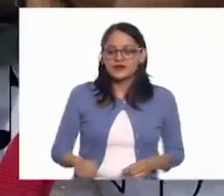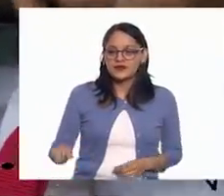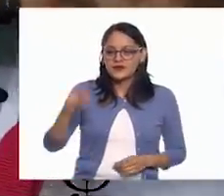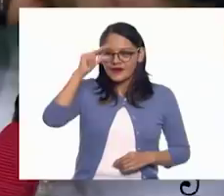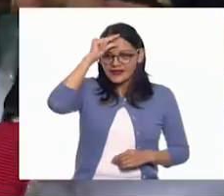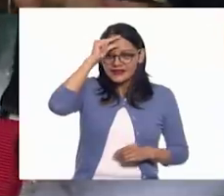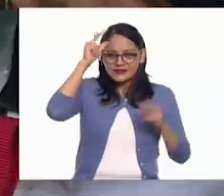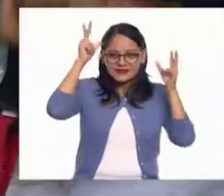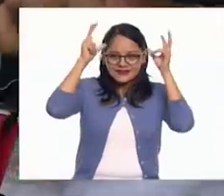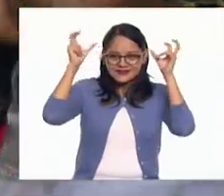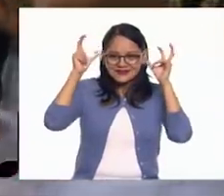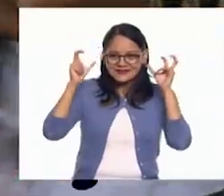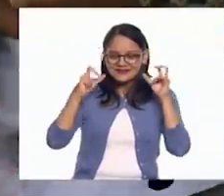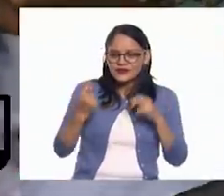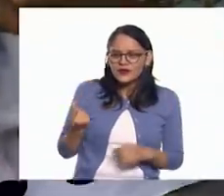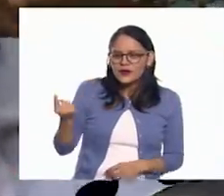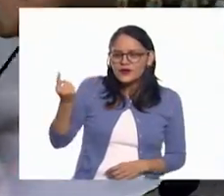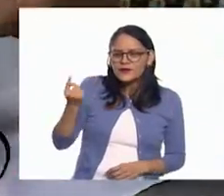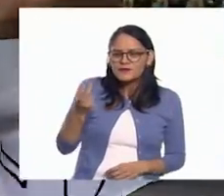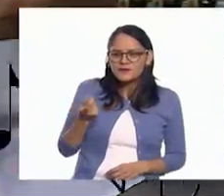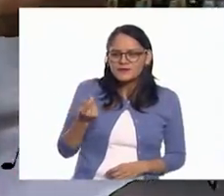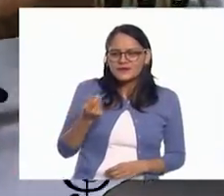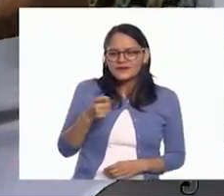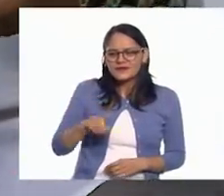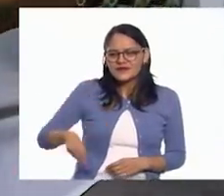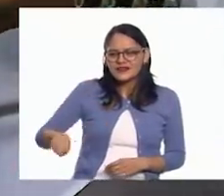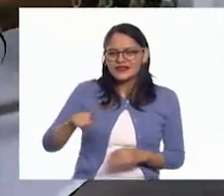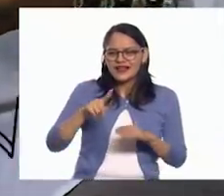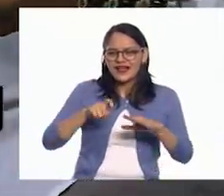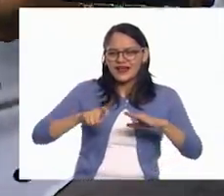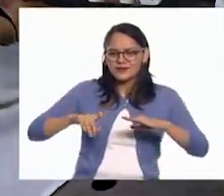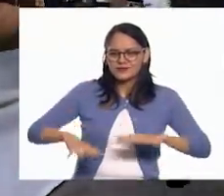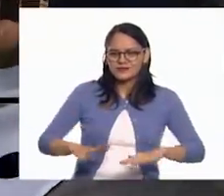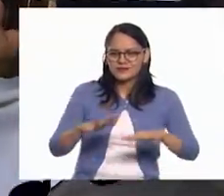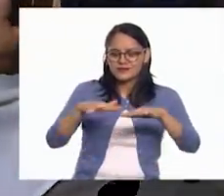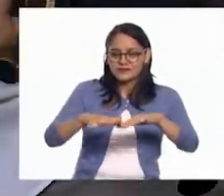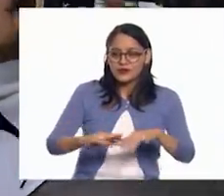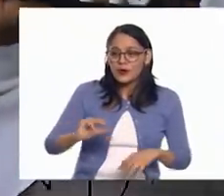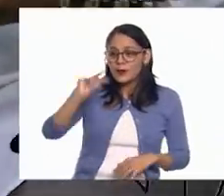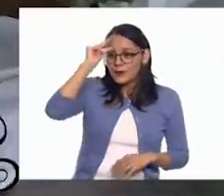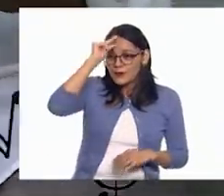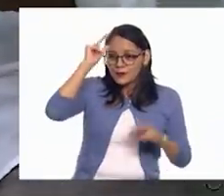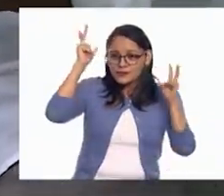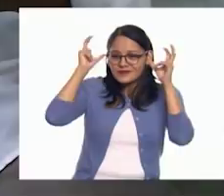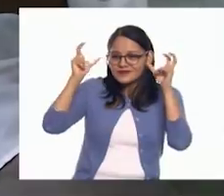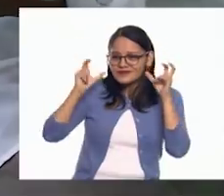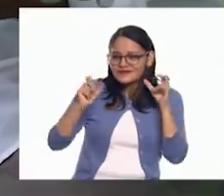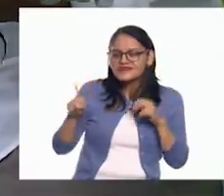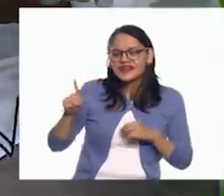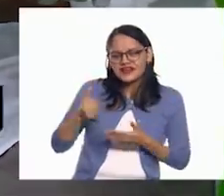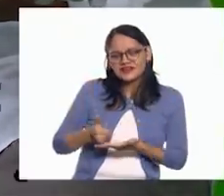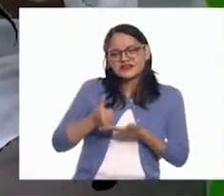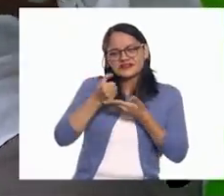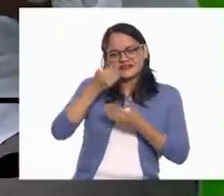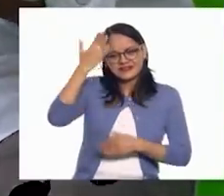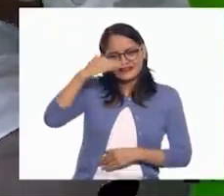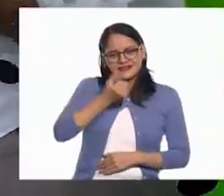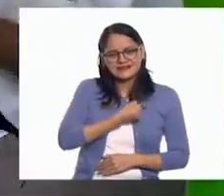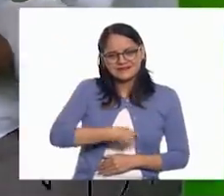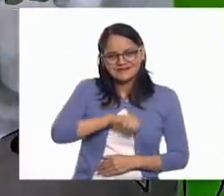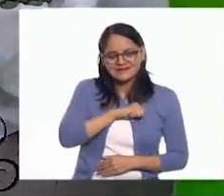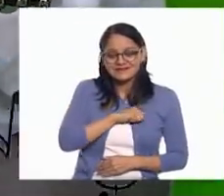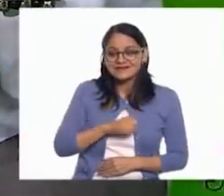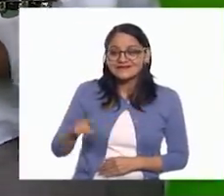Ajolotito, perrito de agua, ajolotito que sabe sanar,